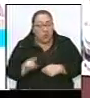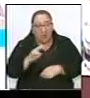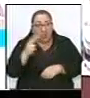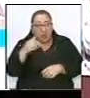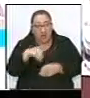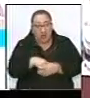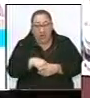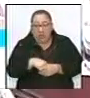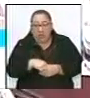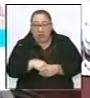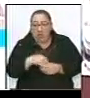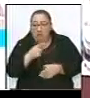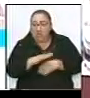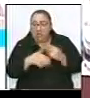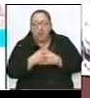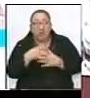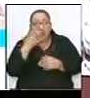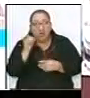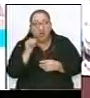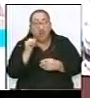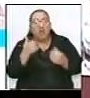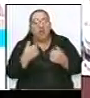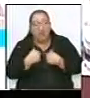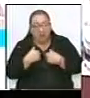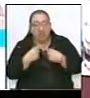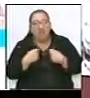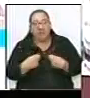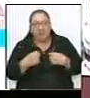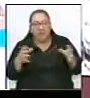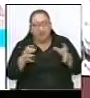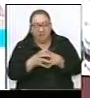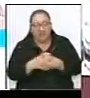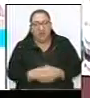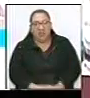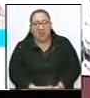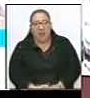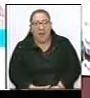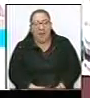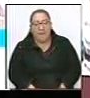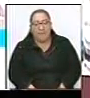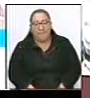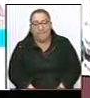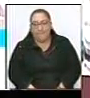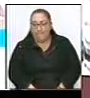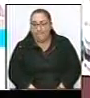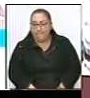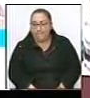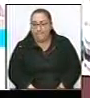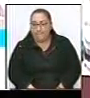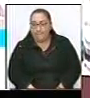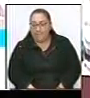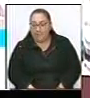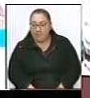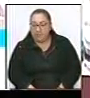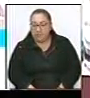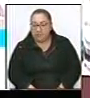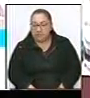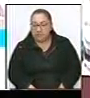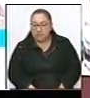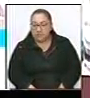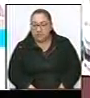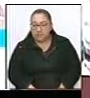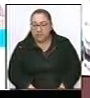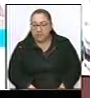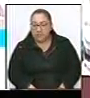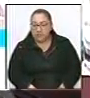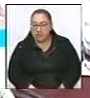únicamente para toda iniciativa que tenga de gasto. Es decir, para cada iniciativa de gasto observada por el Ejecutivo requiera esa